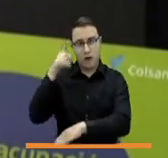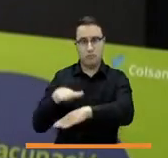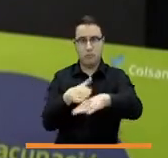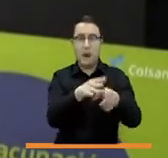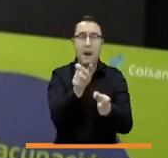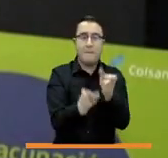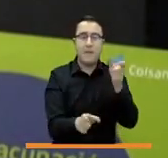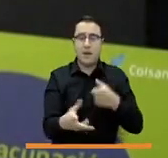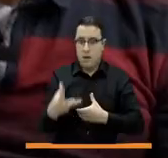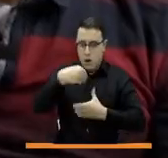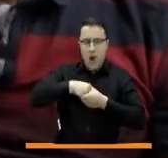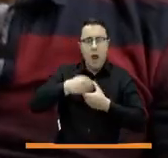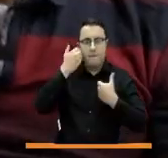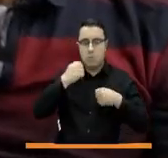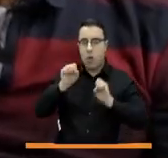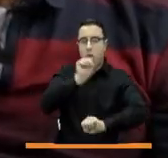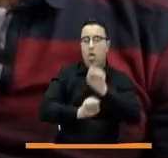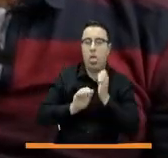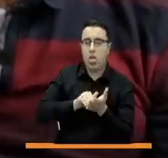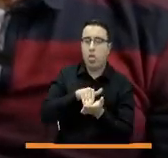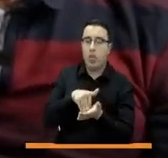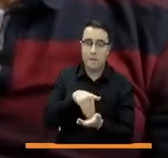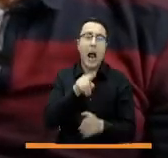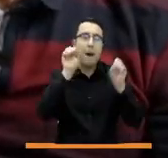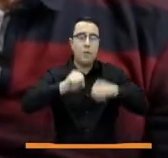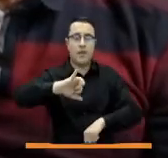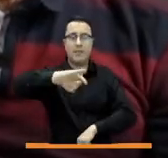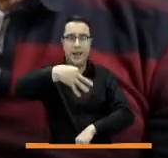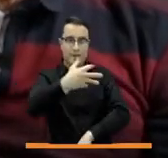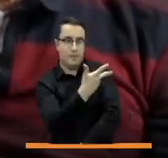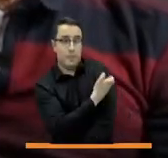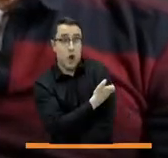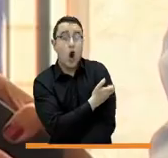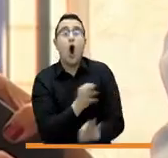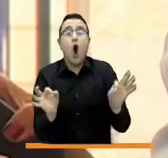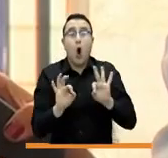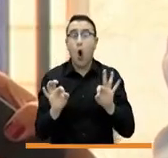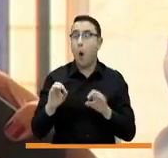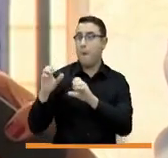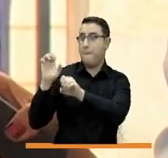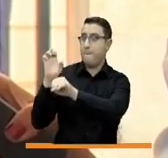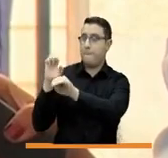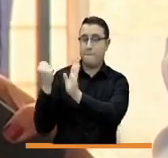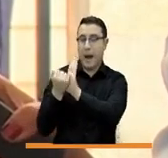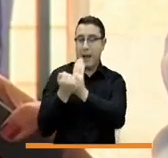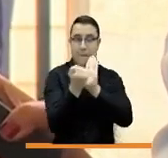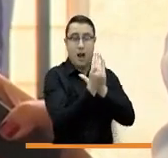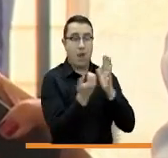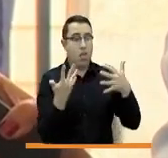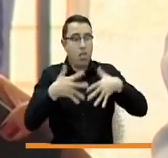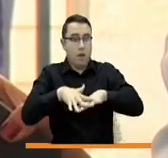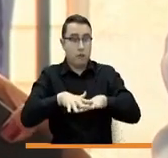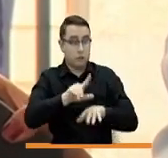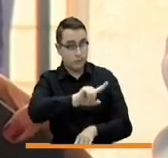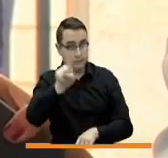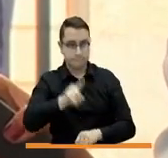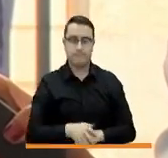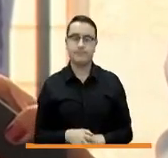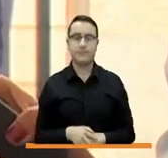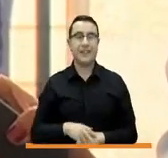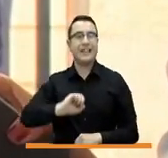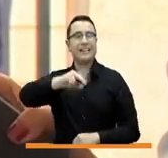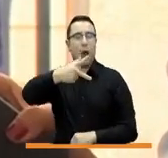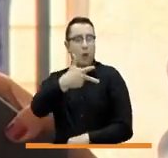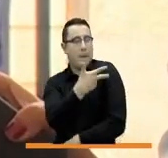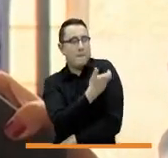con inmunodeficiencia y se refirió a la posibilidad de combinar vacunas. No combinar vacunas, por lo menos para la segunda dosis,